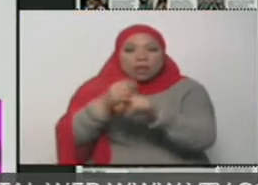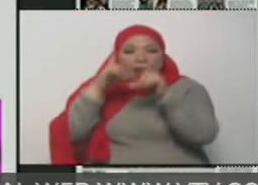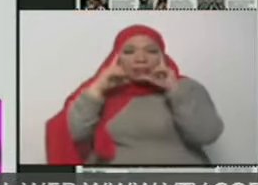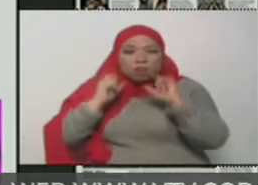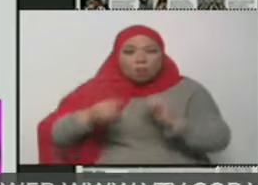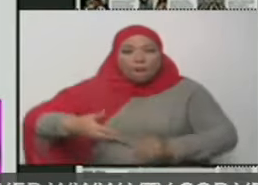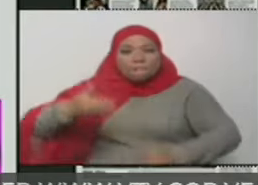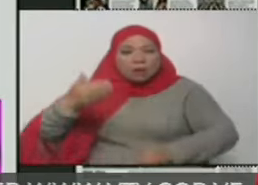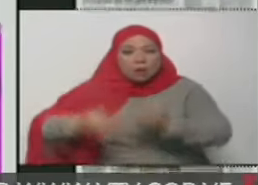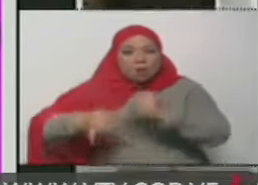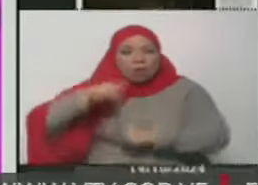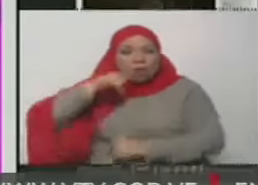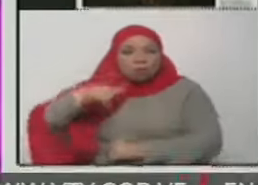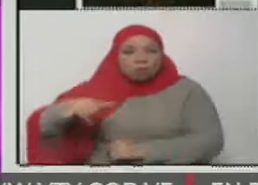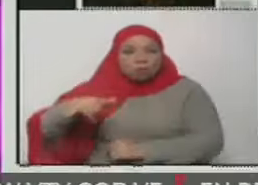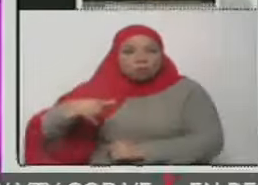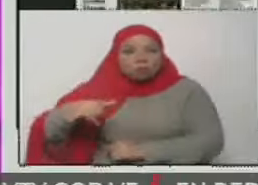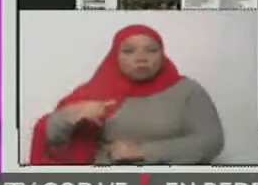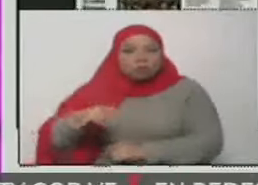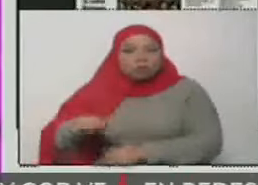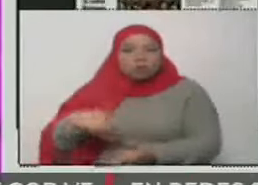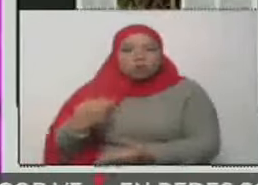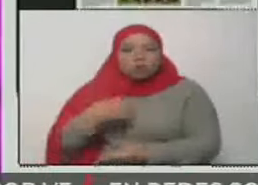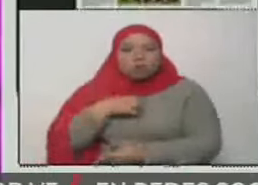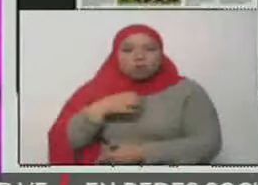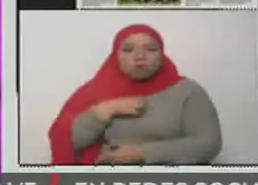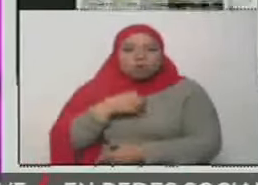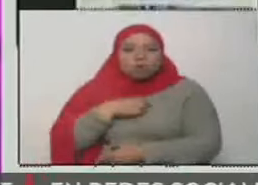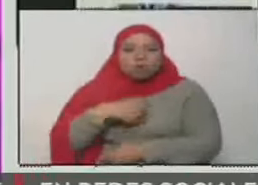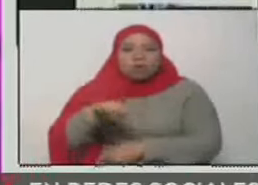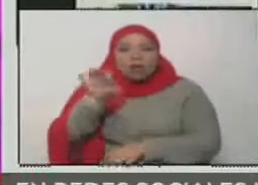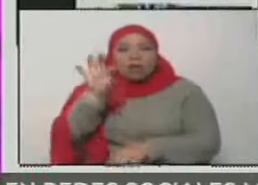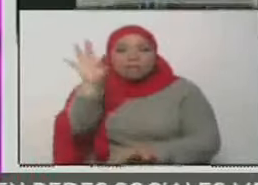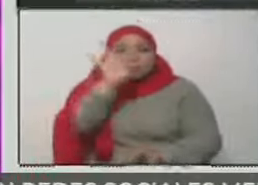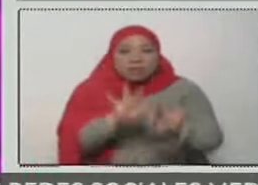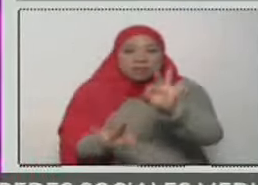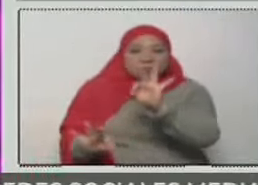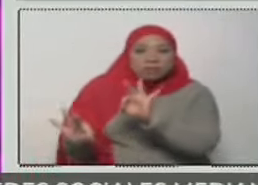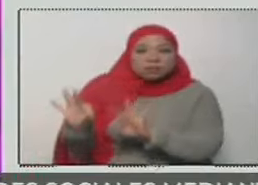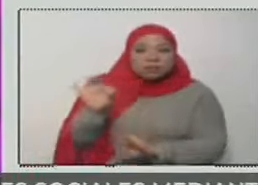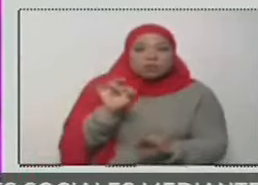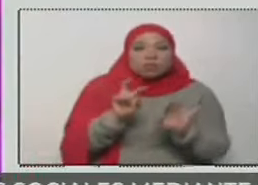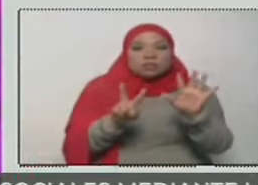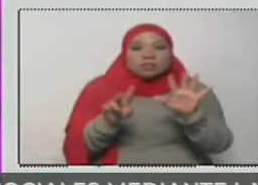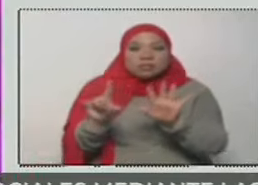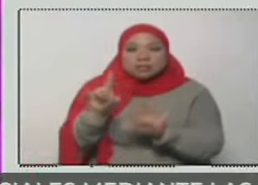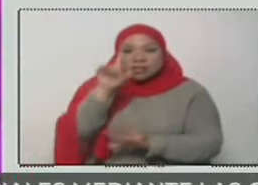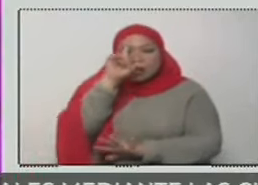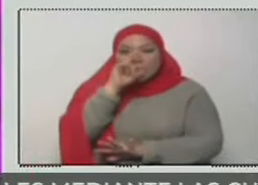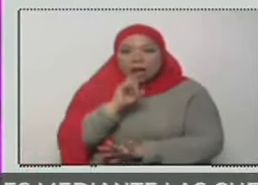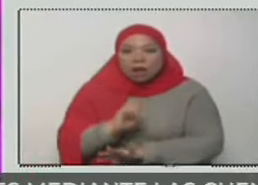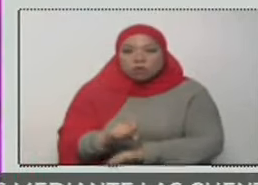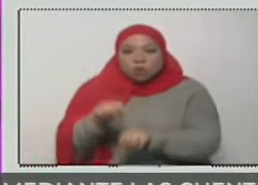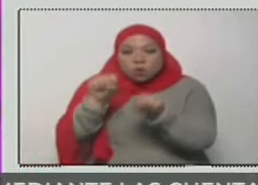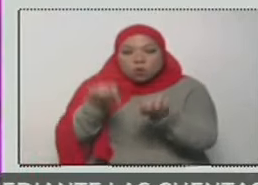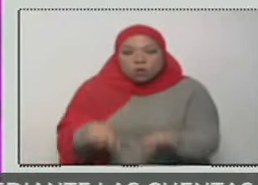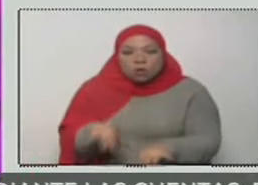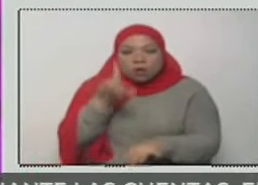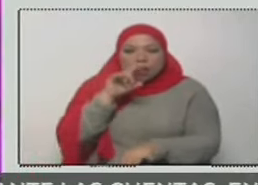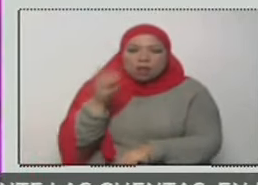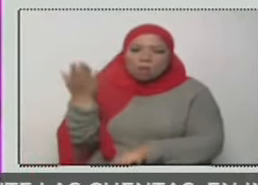artificial. Se le ha otorgado el Premio Nobel de Física a sus 76 años, un hombre que renunció a Google el año